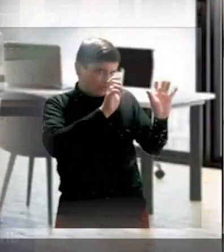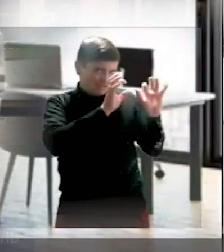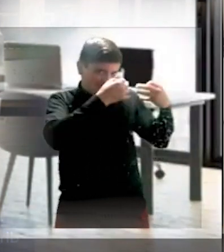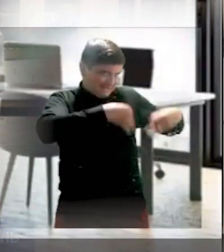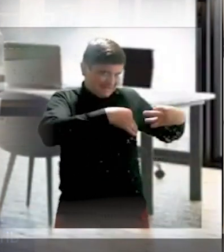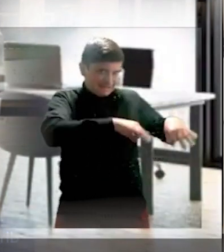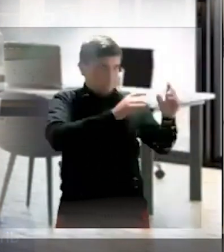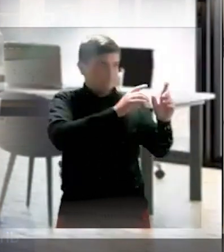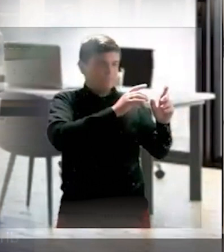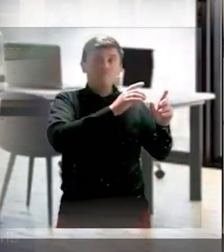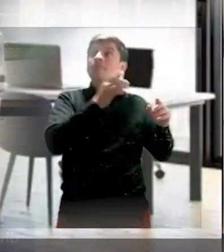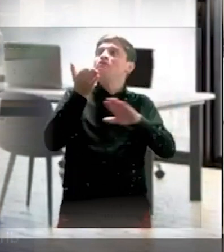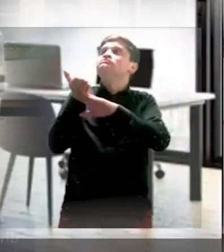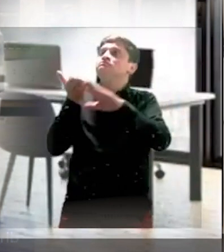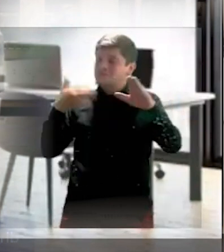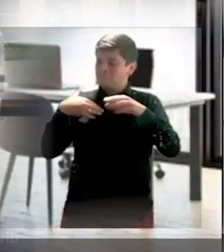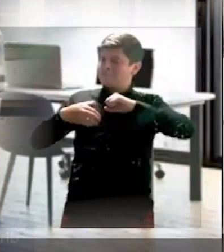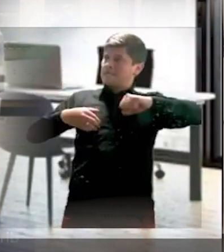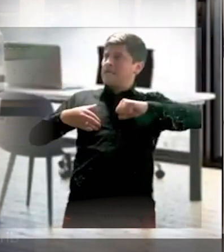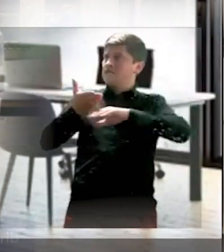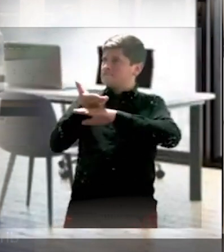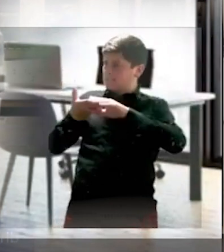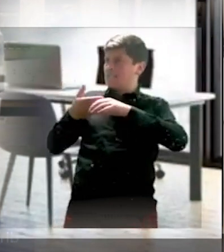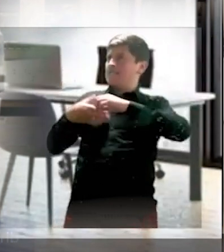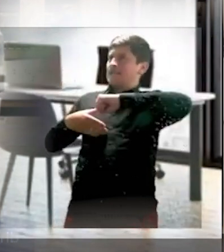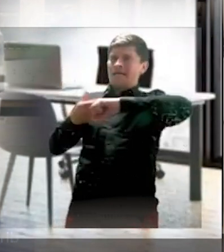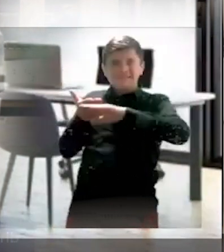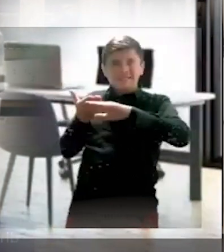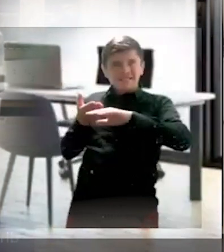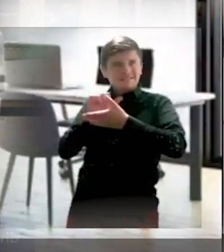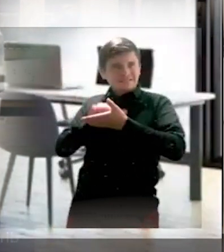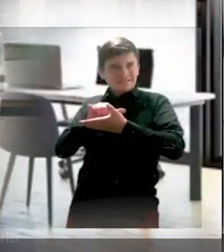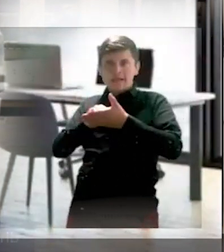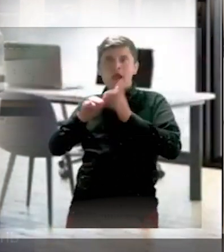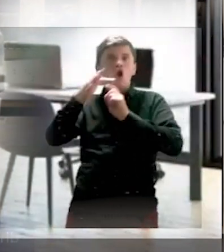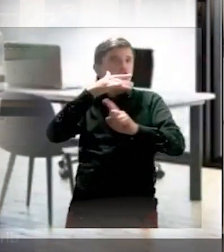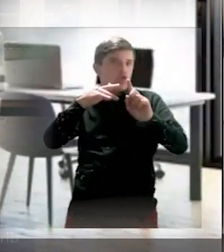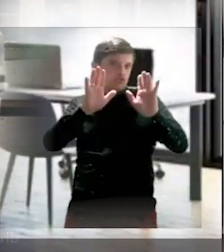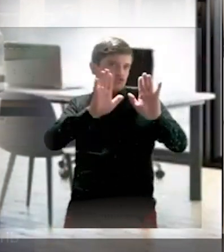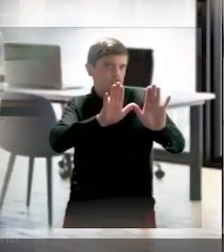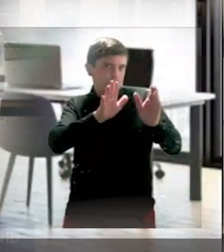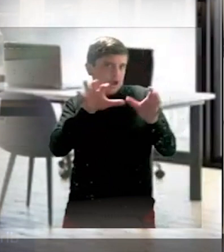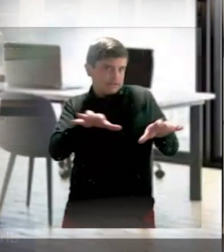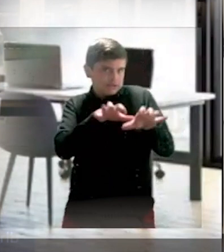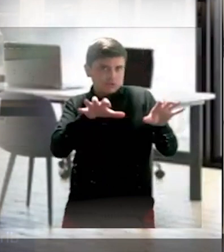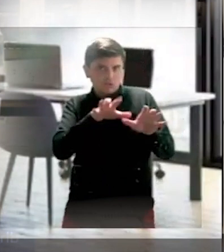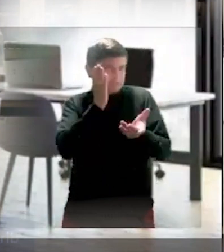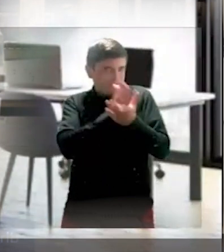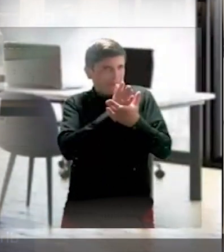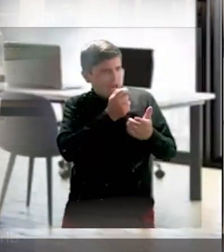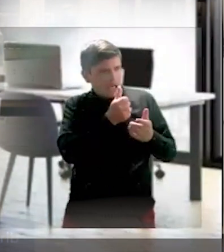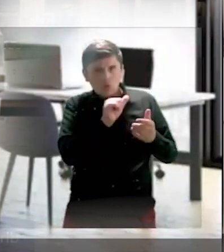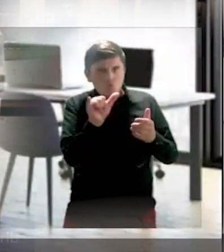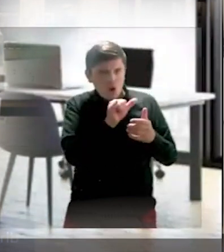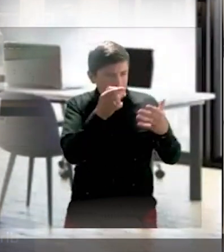reclaman la misma protección de derechos en relación con una misma, en un contexto fáctico muy parecido, pero que se